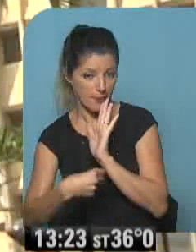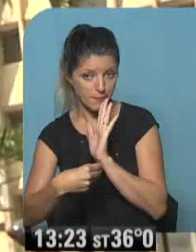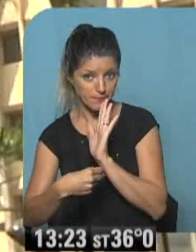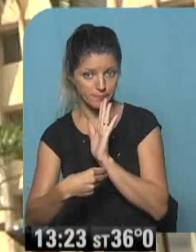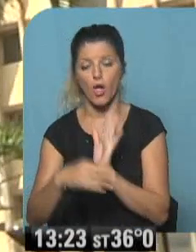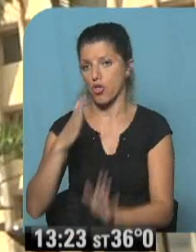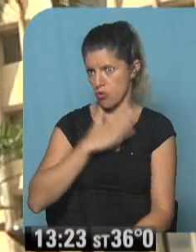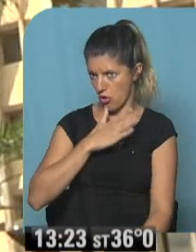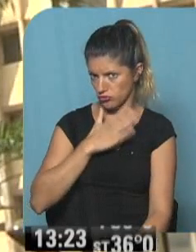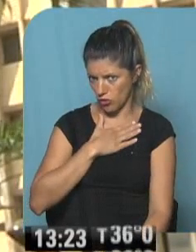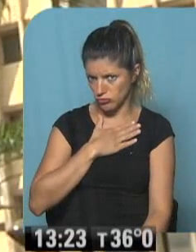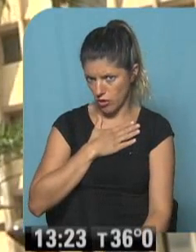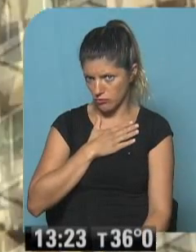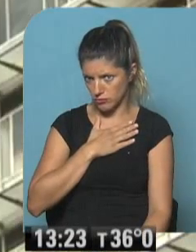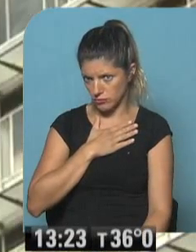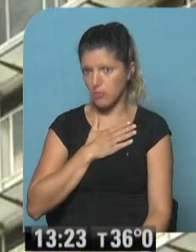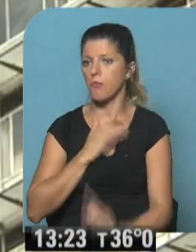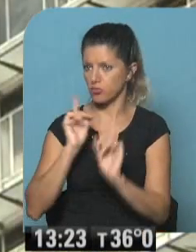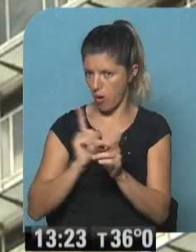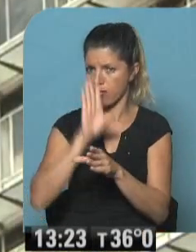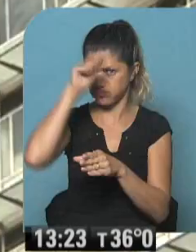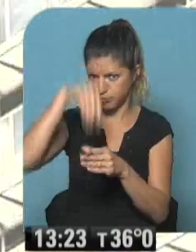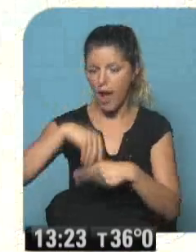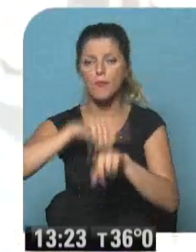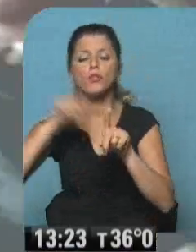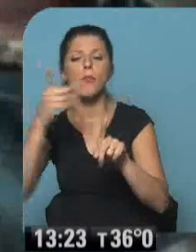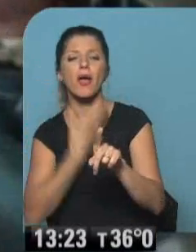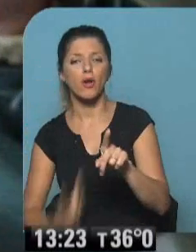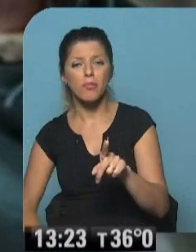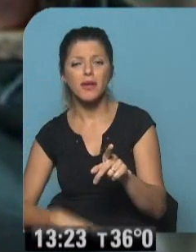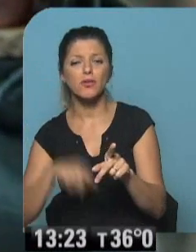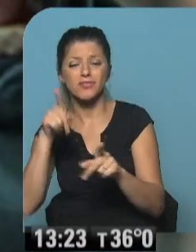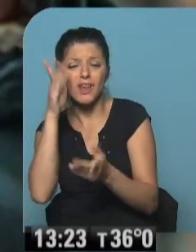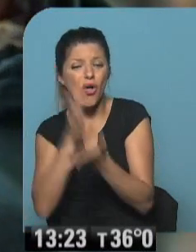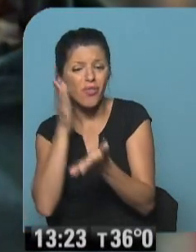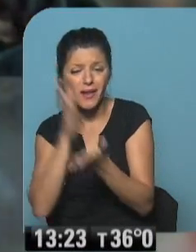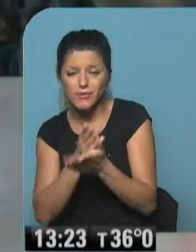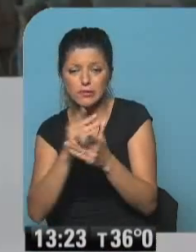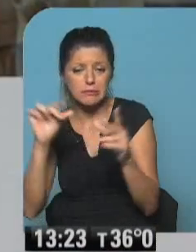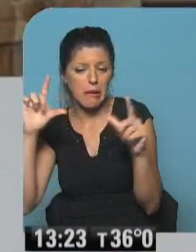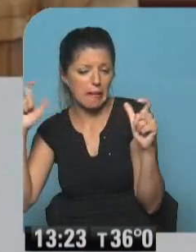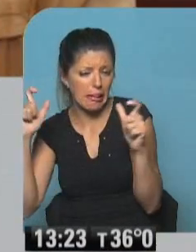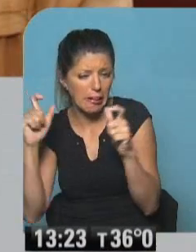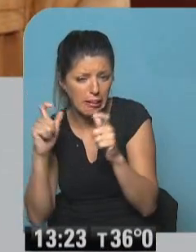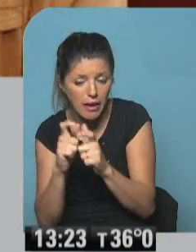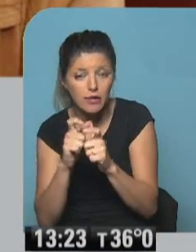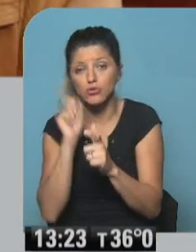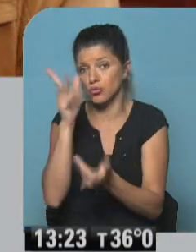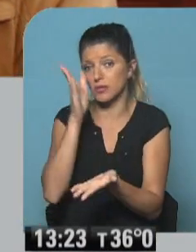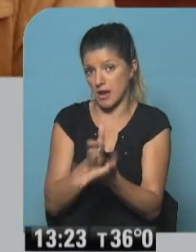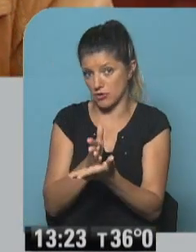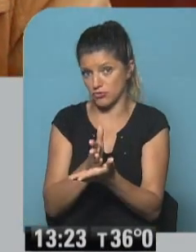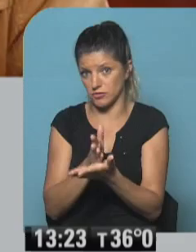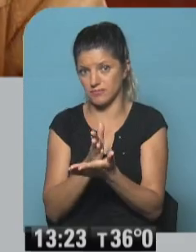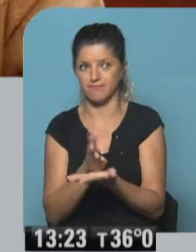no permanecerán al margen mientras el gobierno de Venezuela despoja a su pueblo de sus derechos fundamentales, democráticos y humanos. Algo